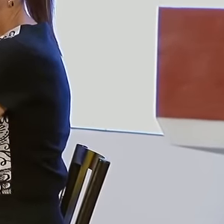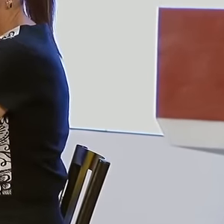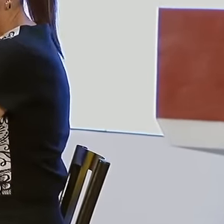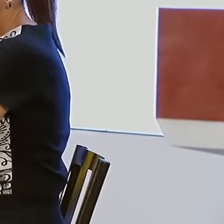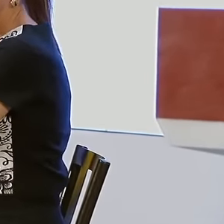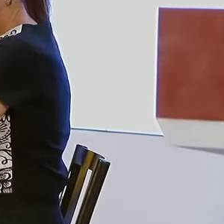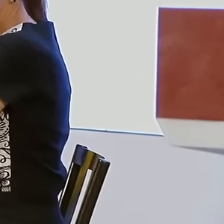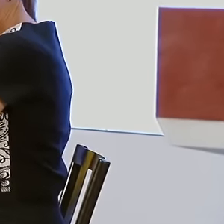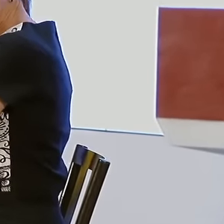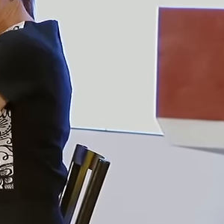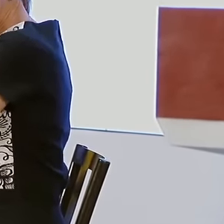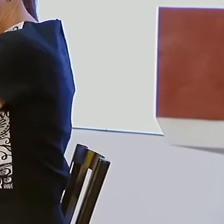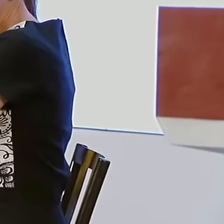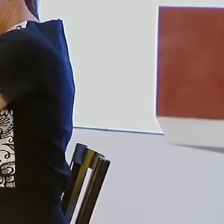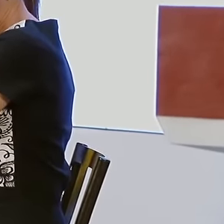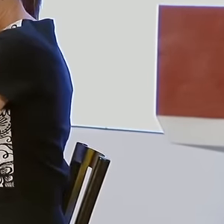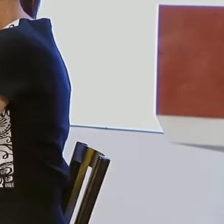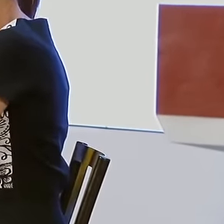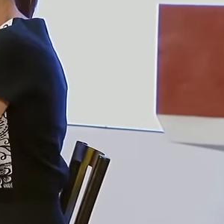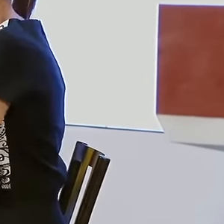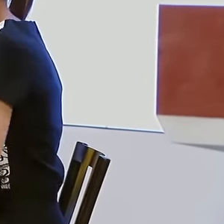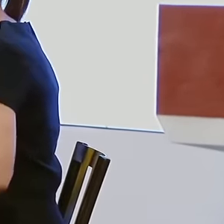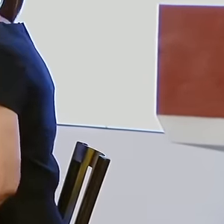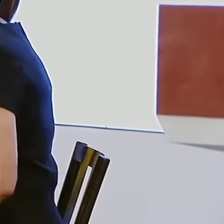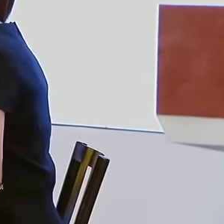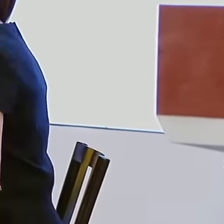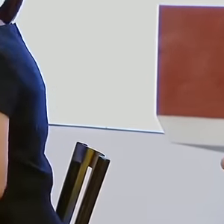Voy a, ahorita la influenza.